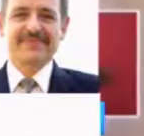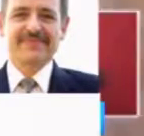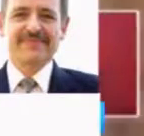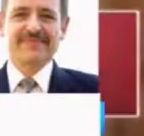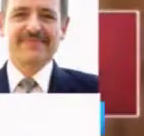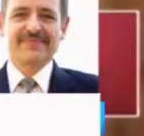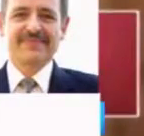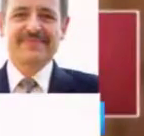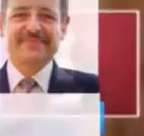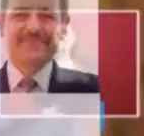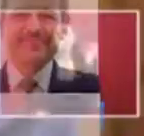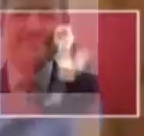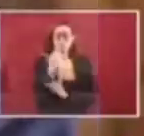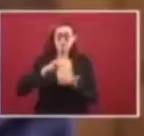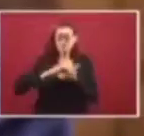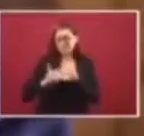Sí, totalmente.